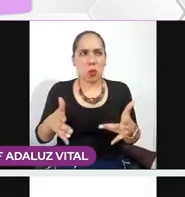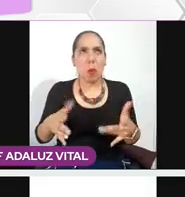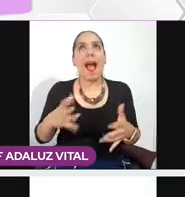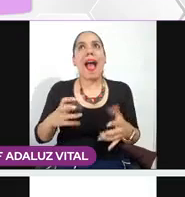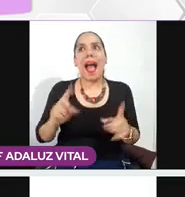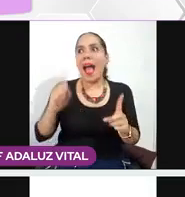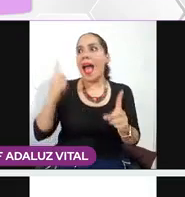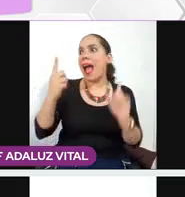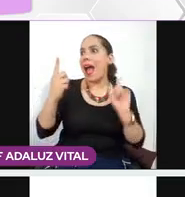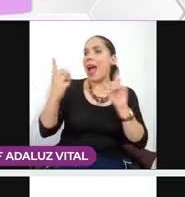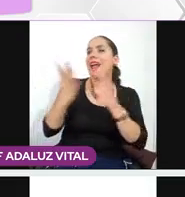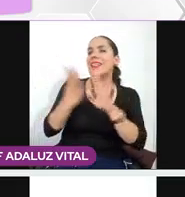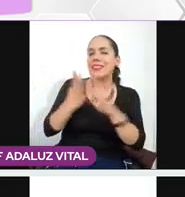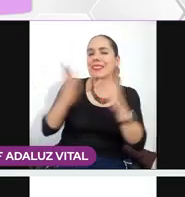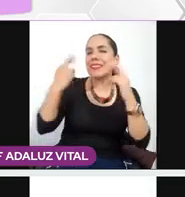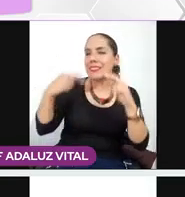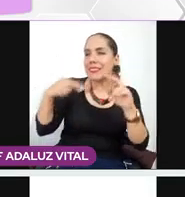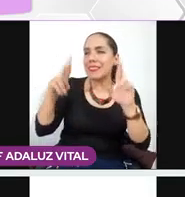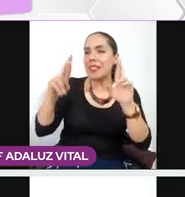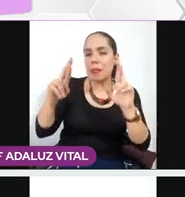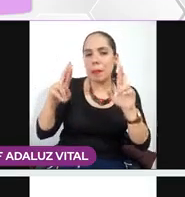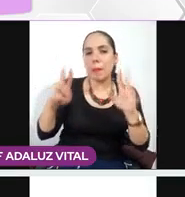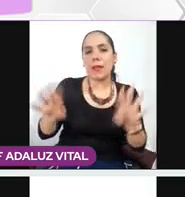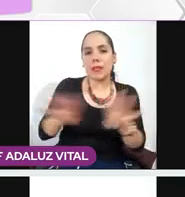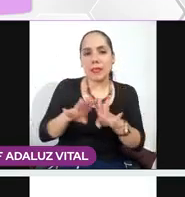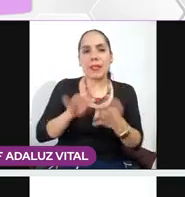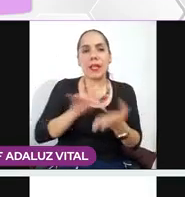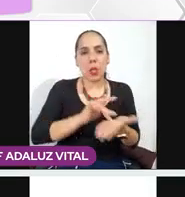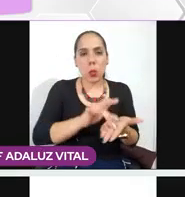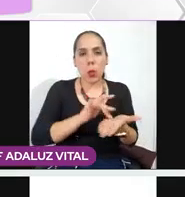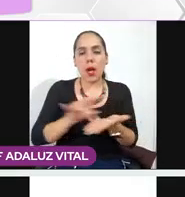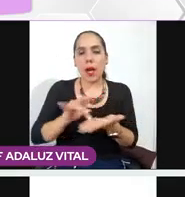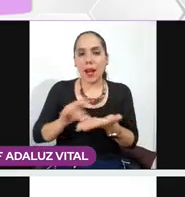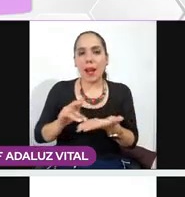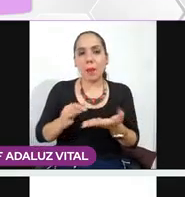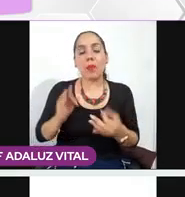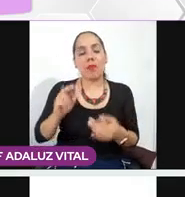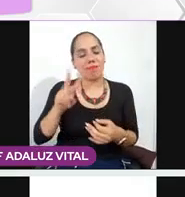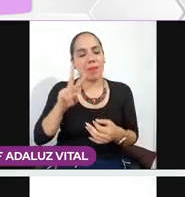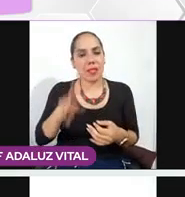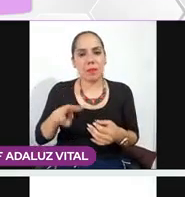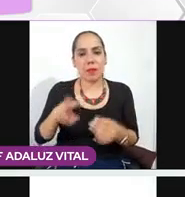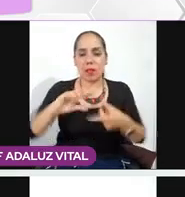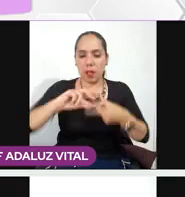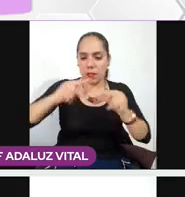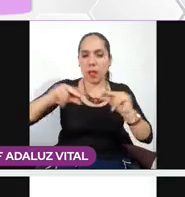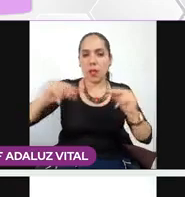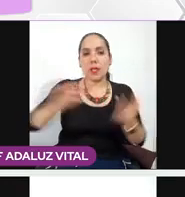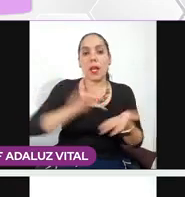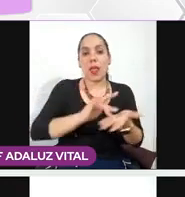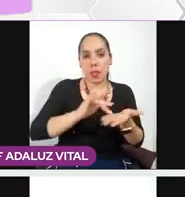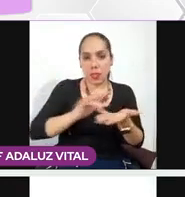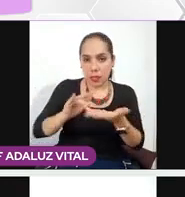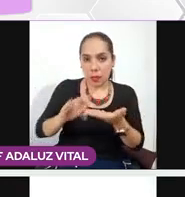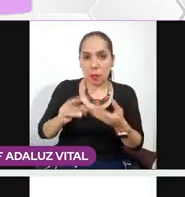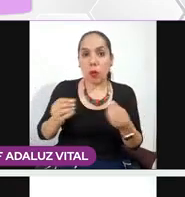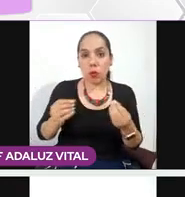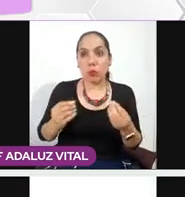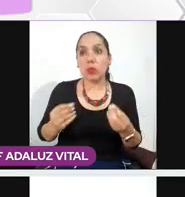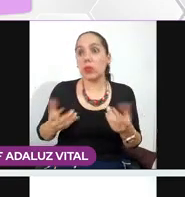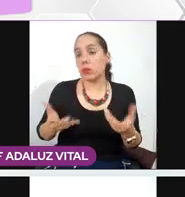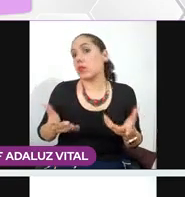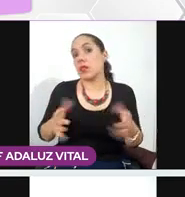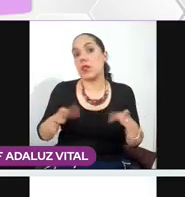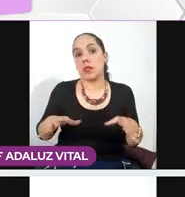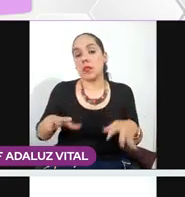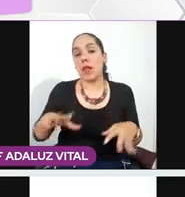tanta confusión que hay, ¿no? Definitivamente están las redes de apoyo, lo que ahorita comentaba la maestra Ireri,